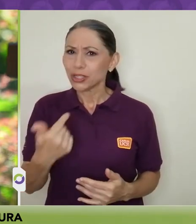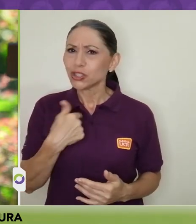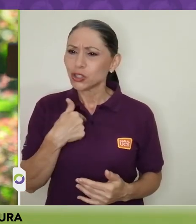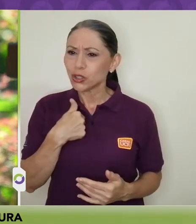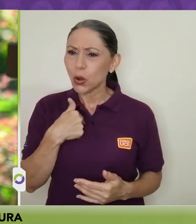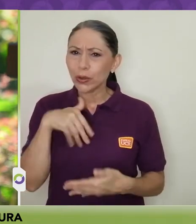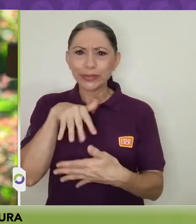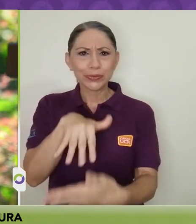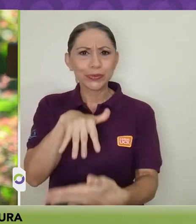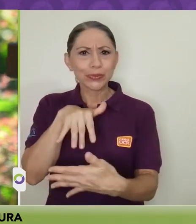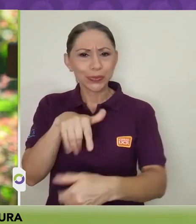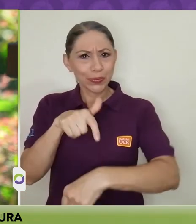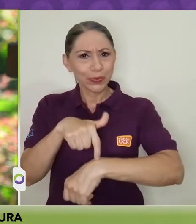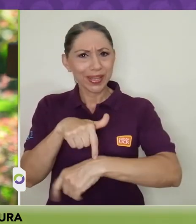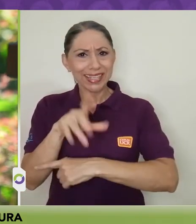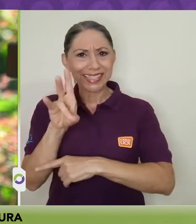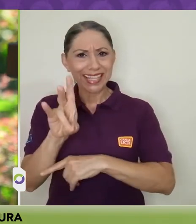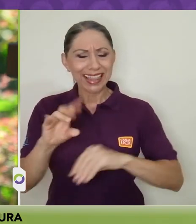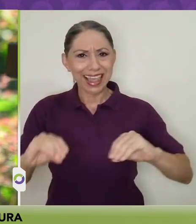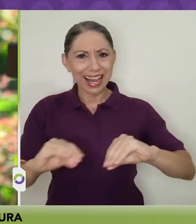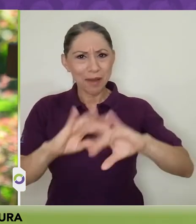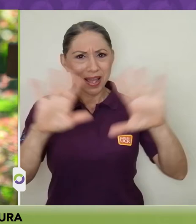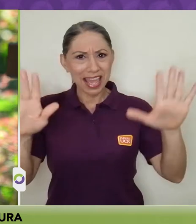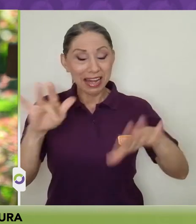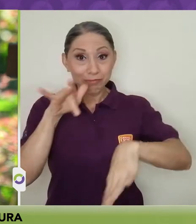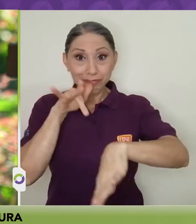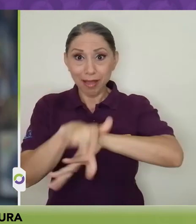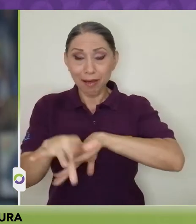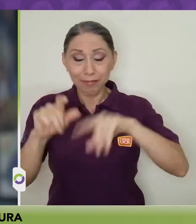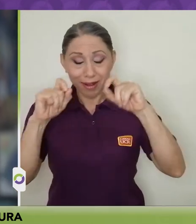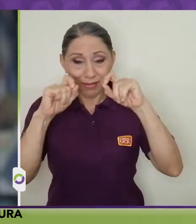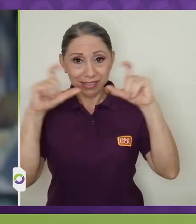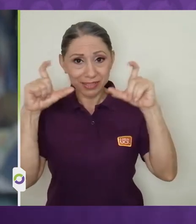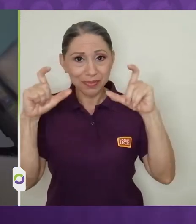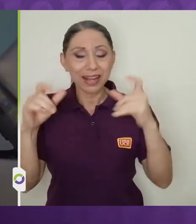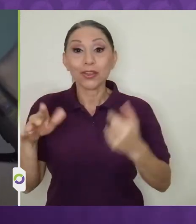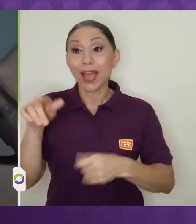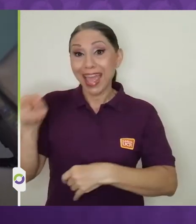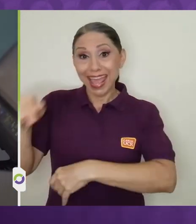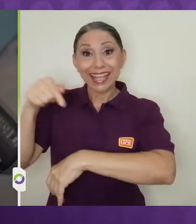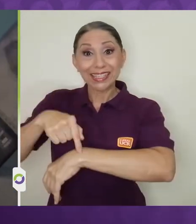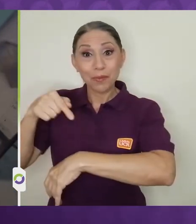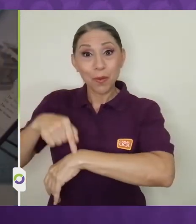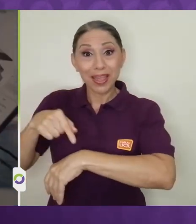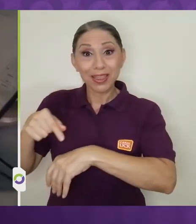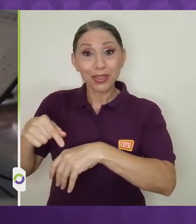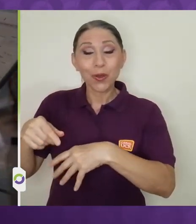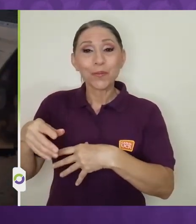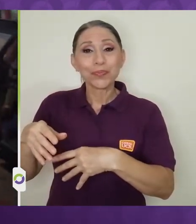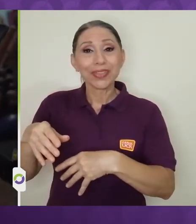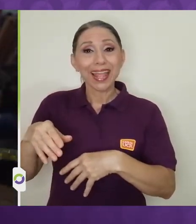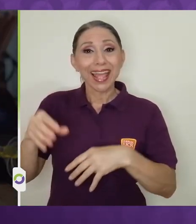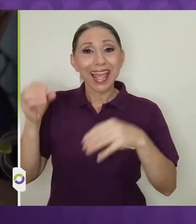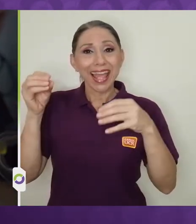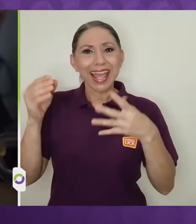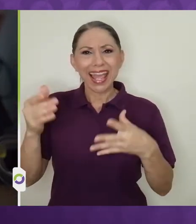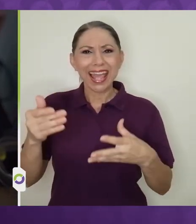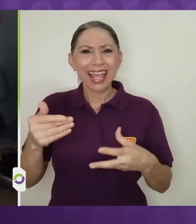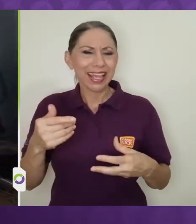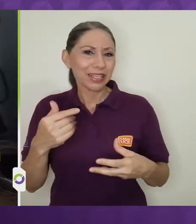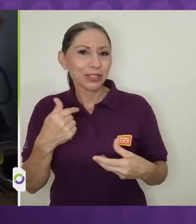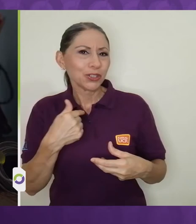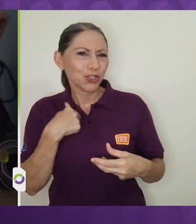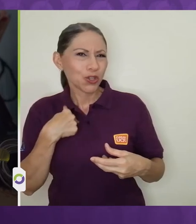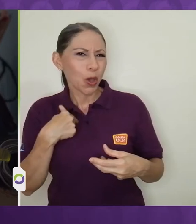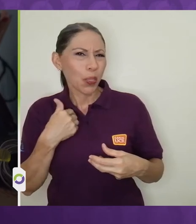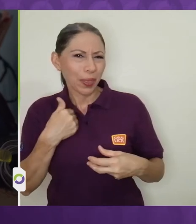Yo tengo clases a las 7 de la mañana, madrugar, ¿verdad? Y justo en ese momento el profe me pidió como... Yo tenía